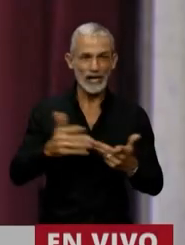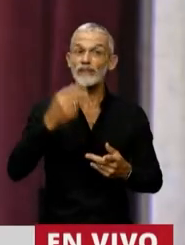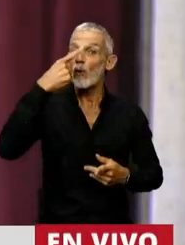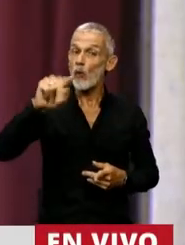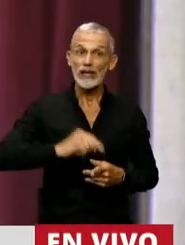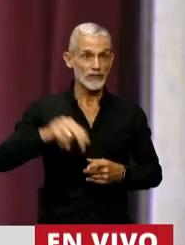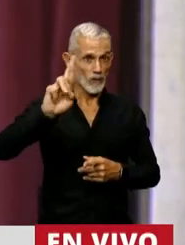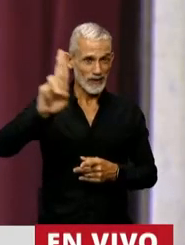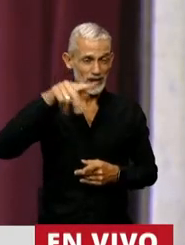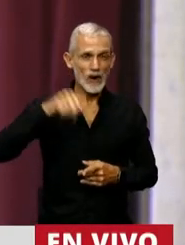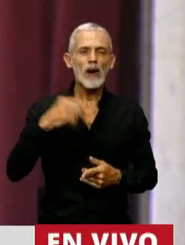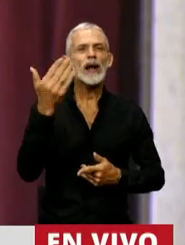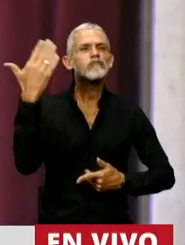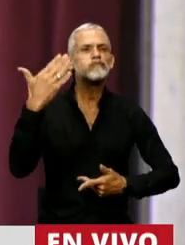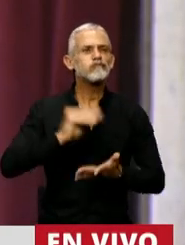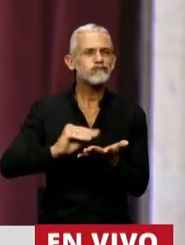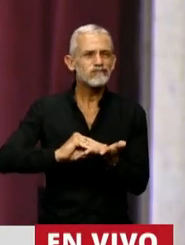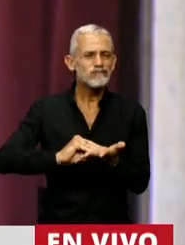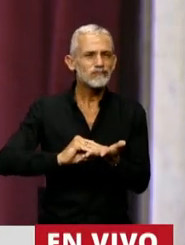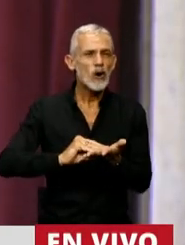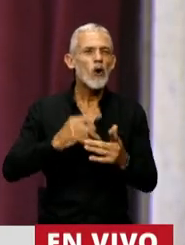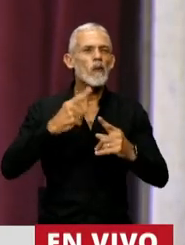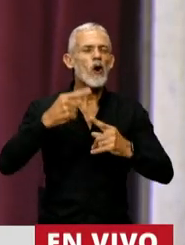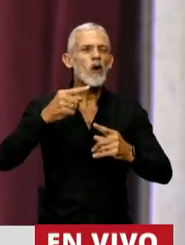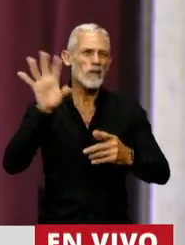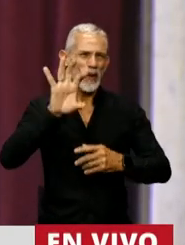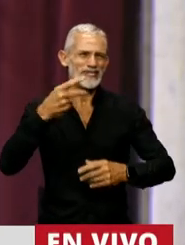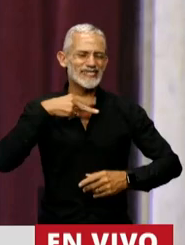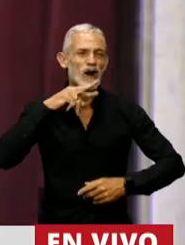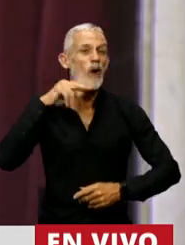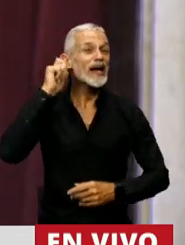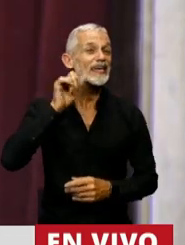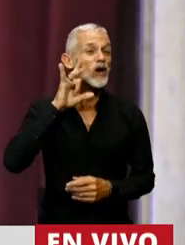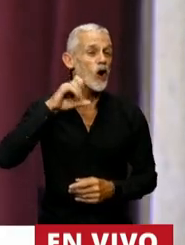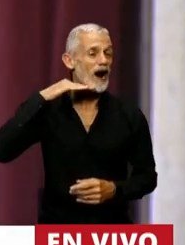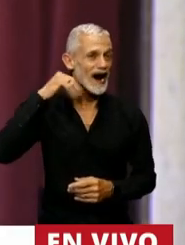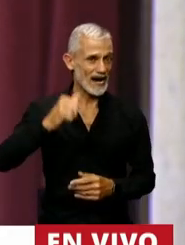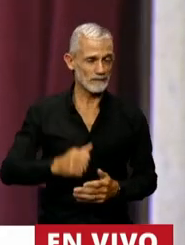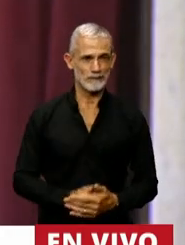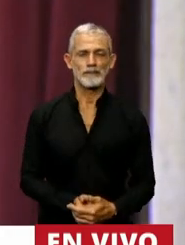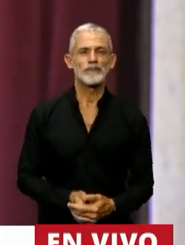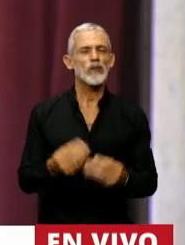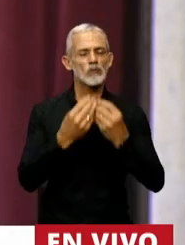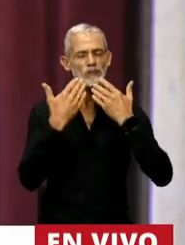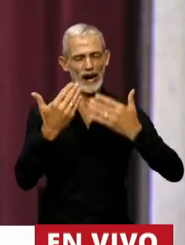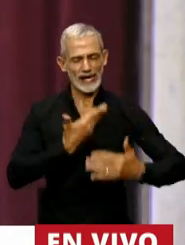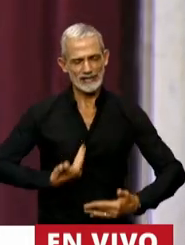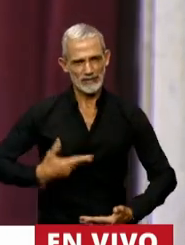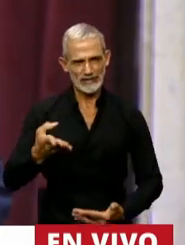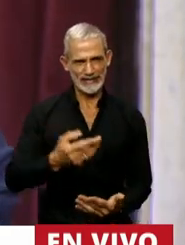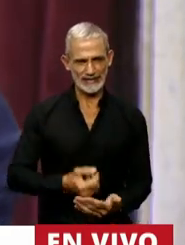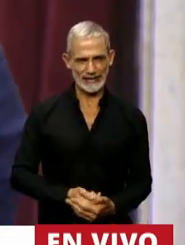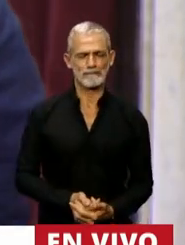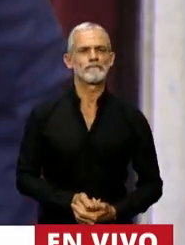Para la última cuestión de privilegio, tiene la palabra el diputado por San Juan, José Luis Gioja. Muchas gracias,